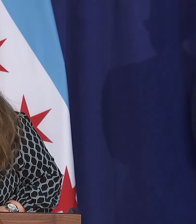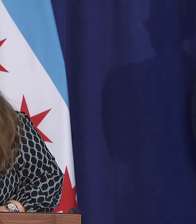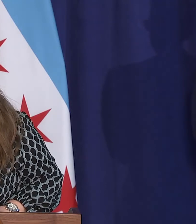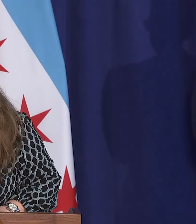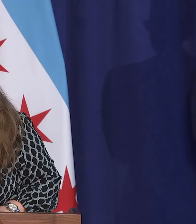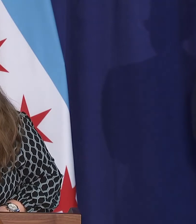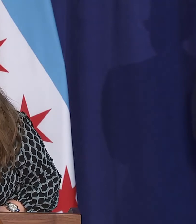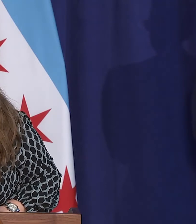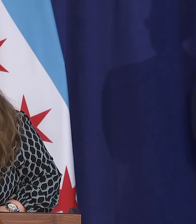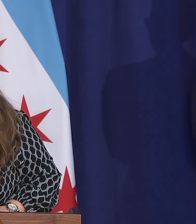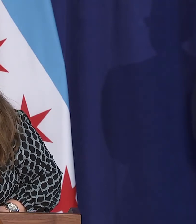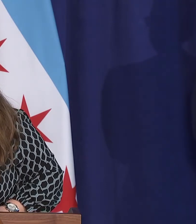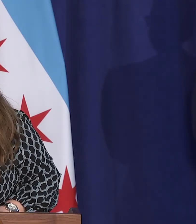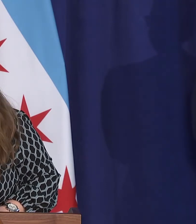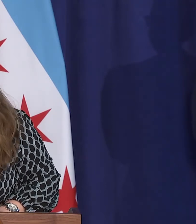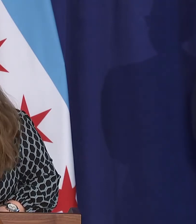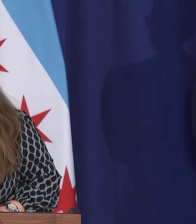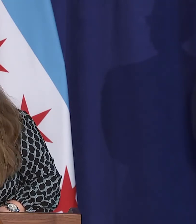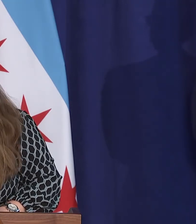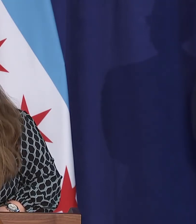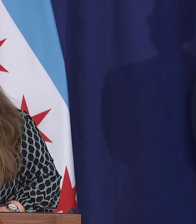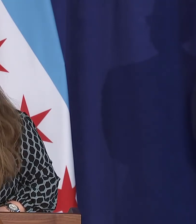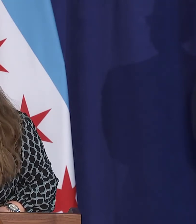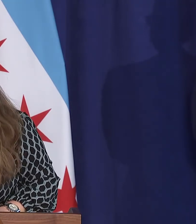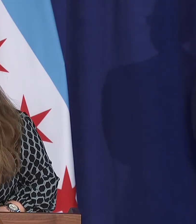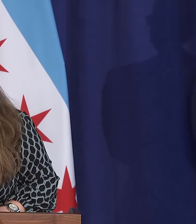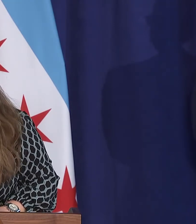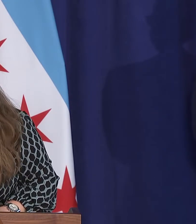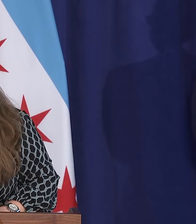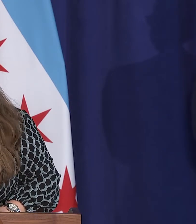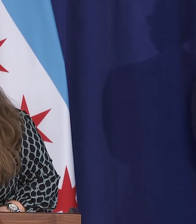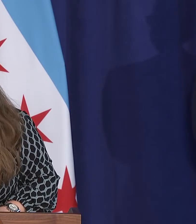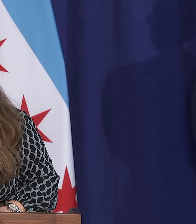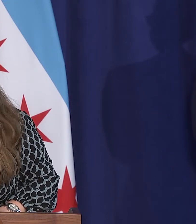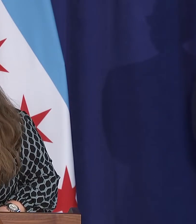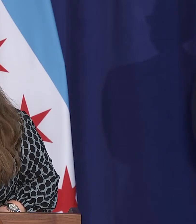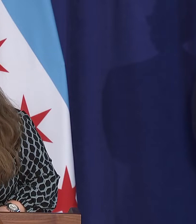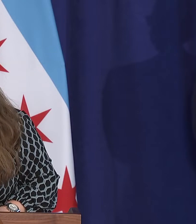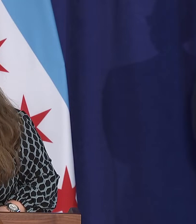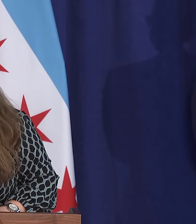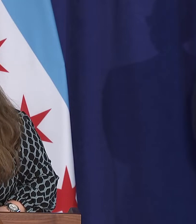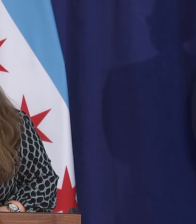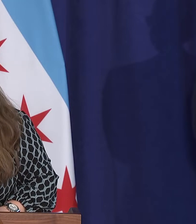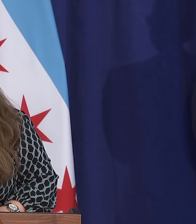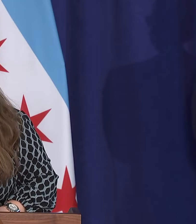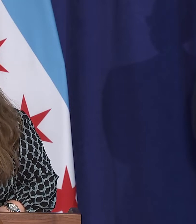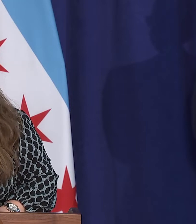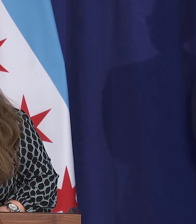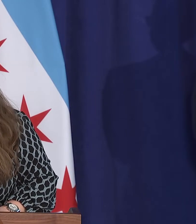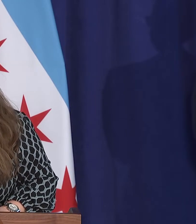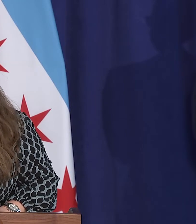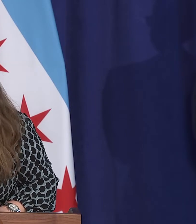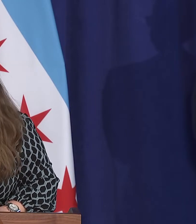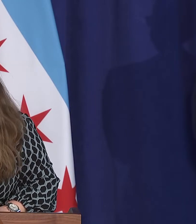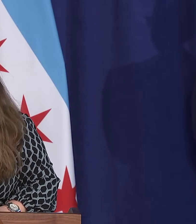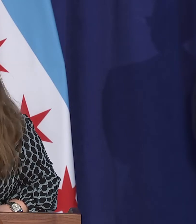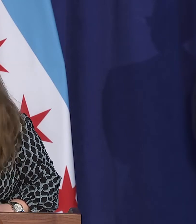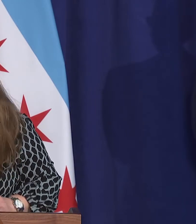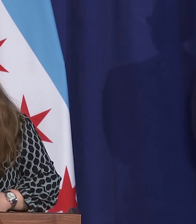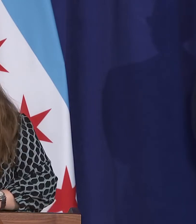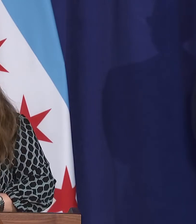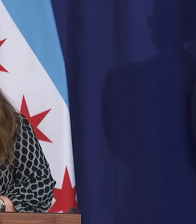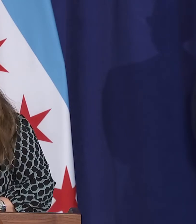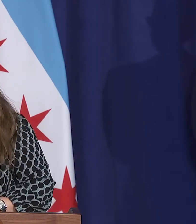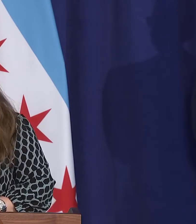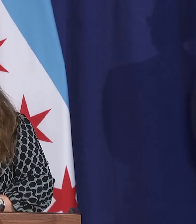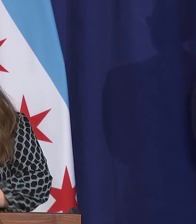con frecuencias, por lo menos 20 segundos con jabón y agua. Y sigue usando una mascarilla y, importante igual,